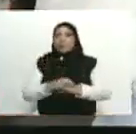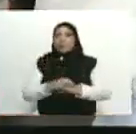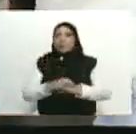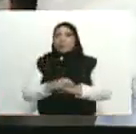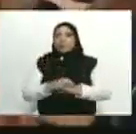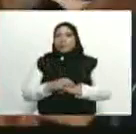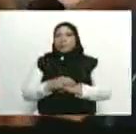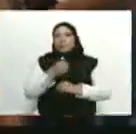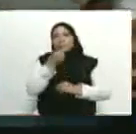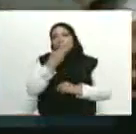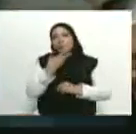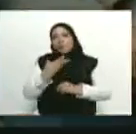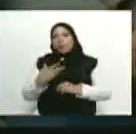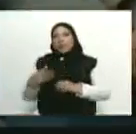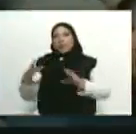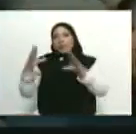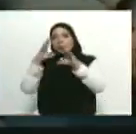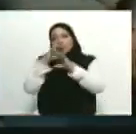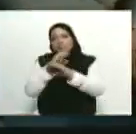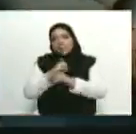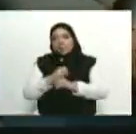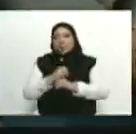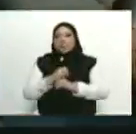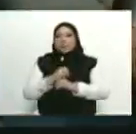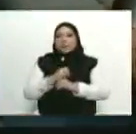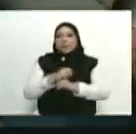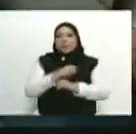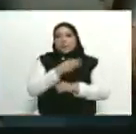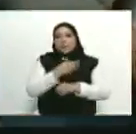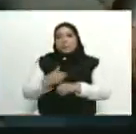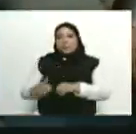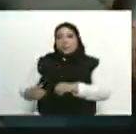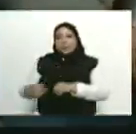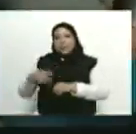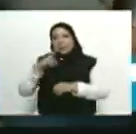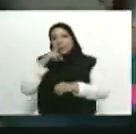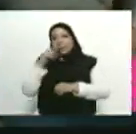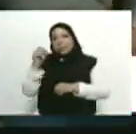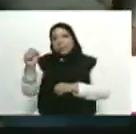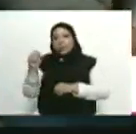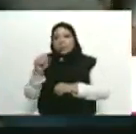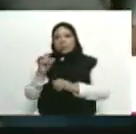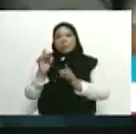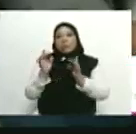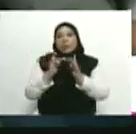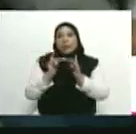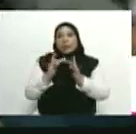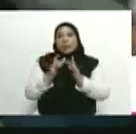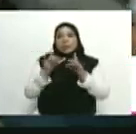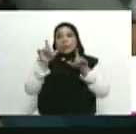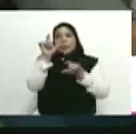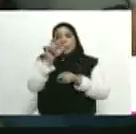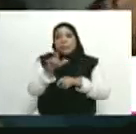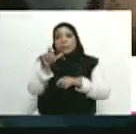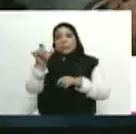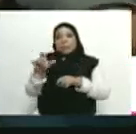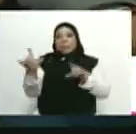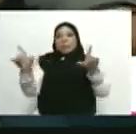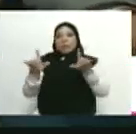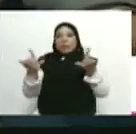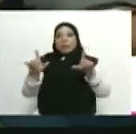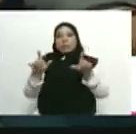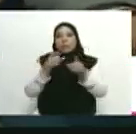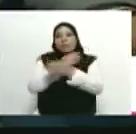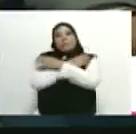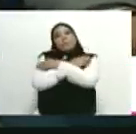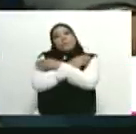noches, presidente, y bueno, todas las personas que están conectadas en este momento a este programa. Y bueno, primeramente